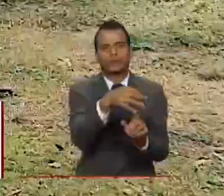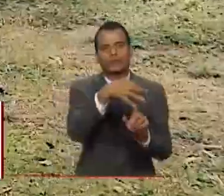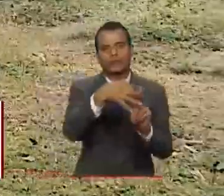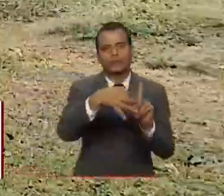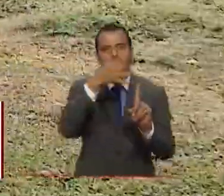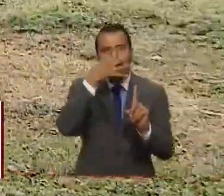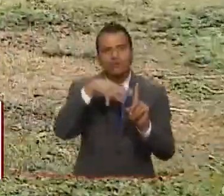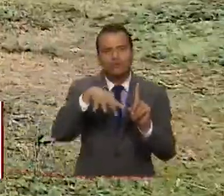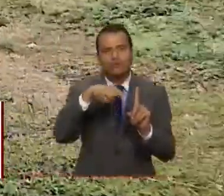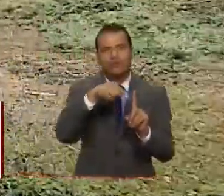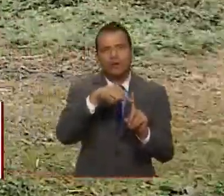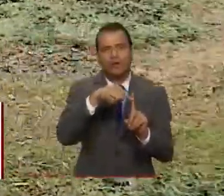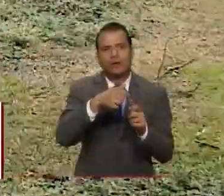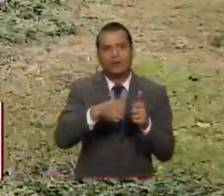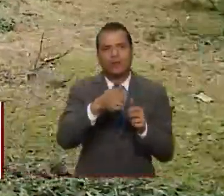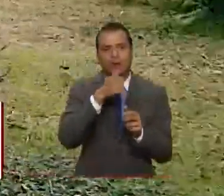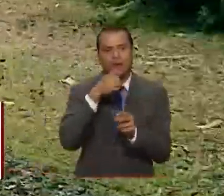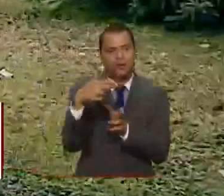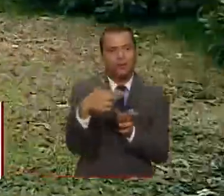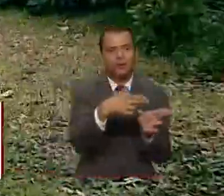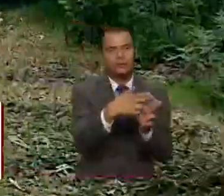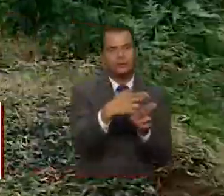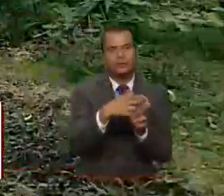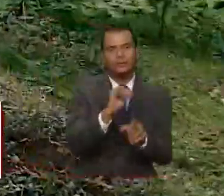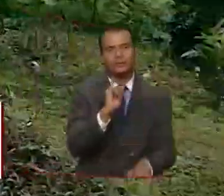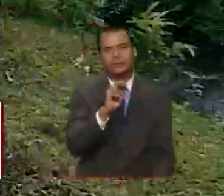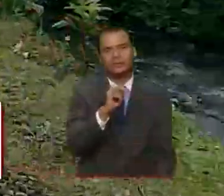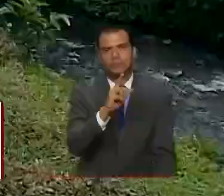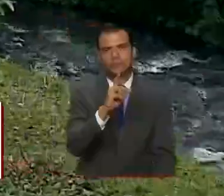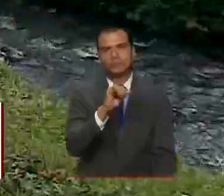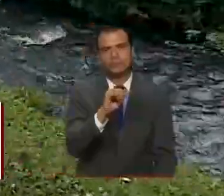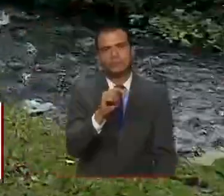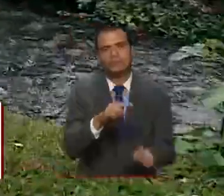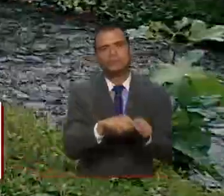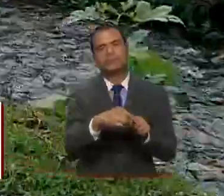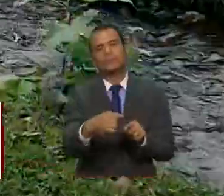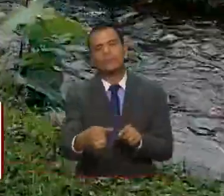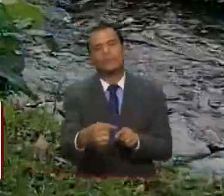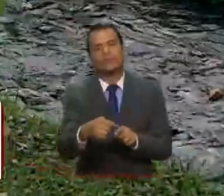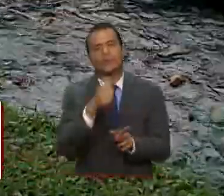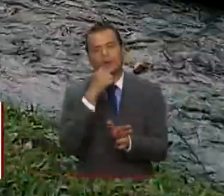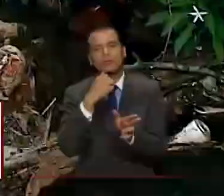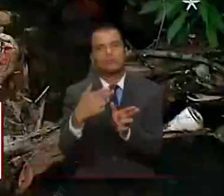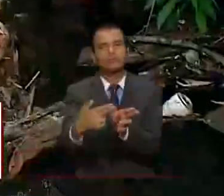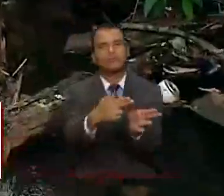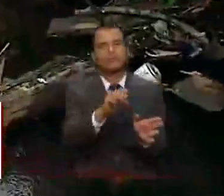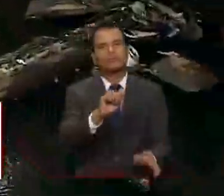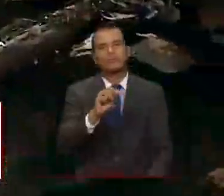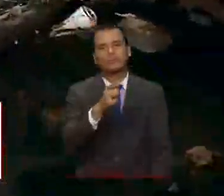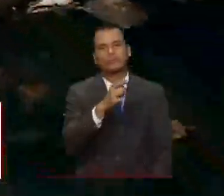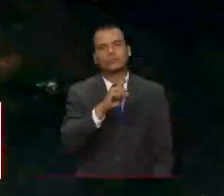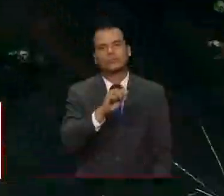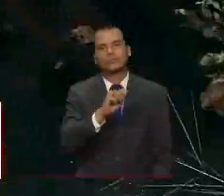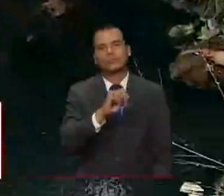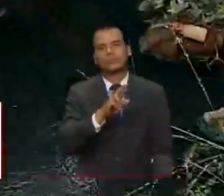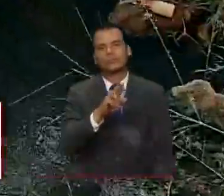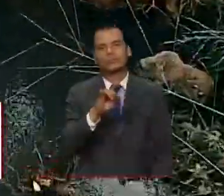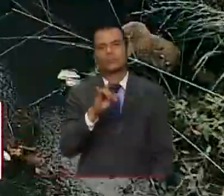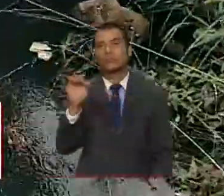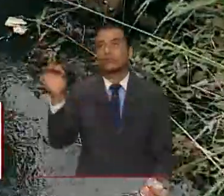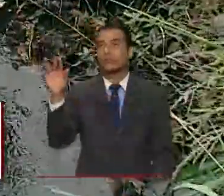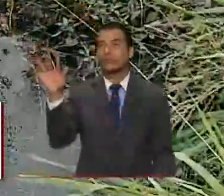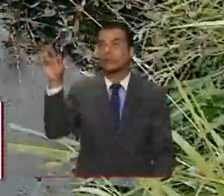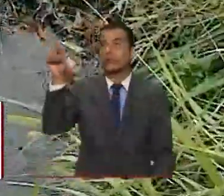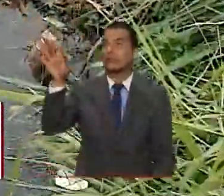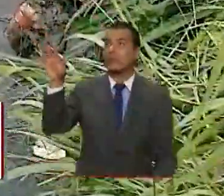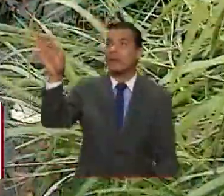caso pues la quebrada del Indio y más arriba la quebrada Guarruz, que recibe todas las descargas de la parte alta de Siloé.